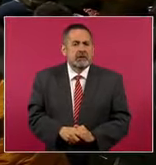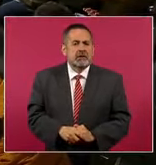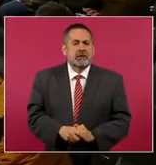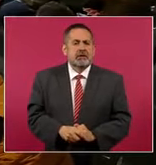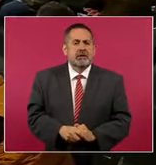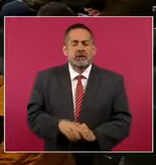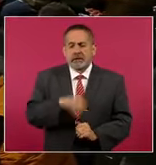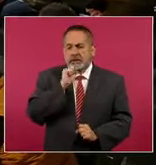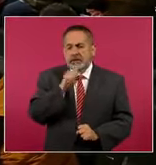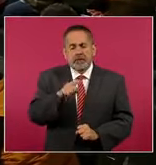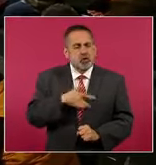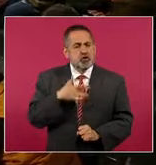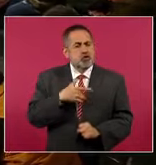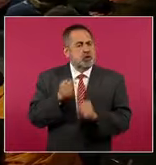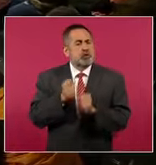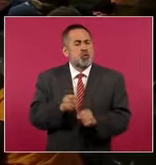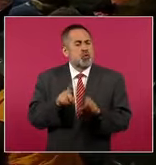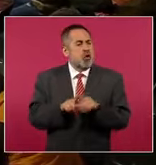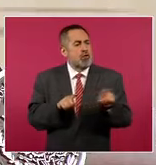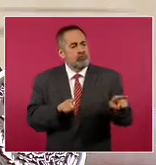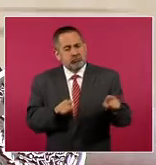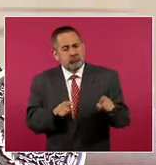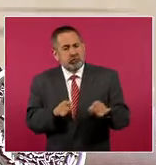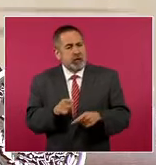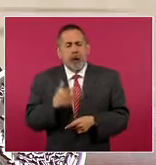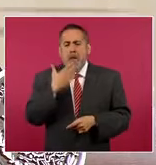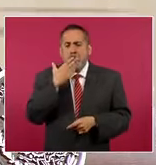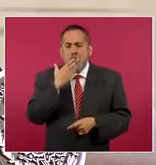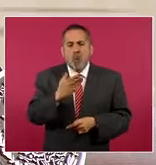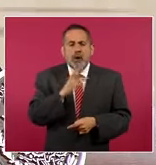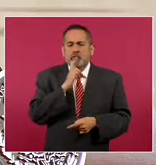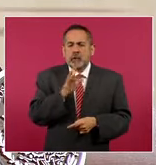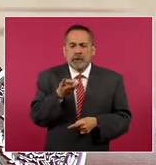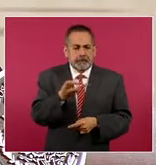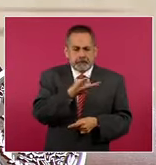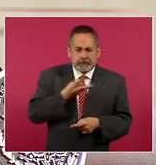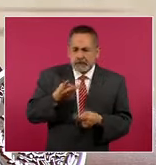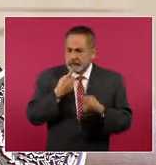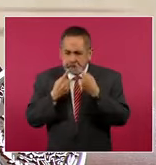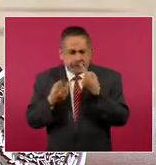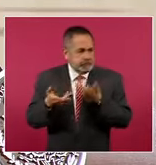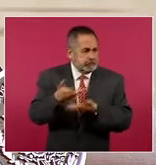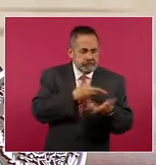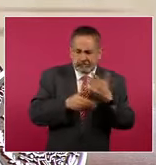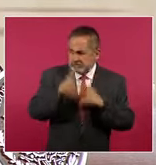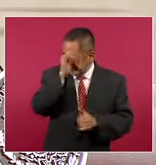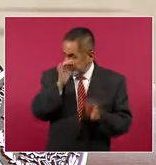Y estoy seguro que van a ser muy buenos los resultados del encuentro.